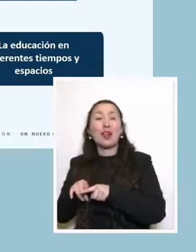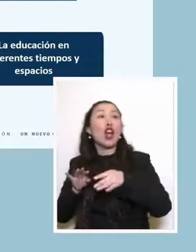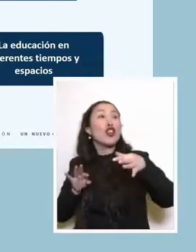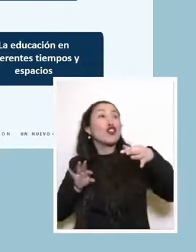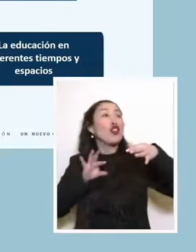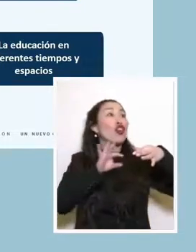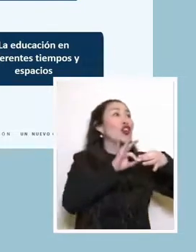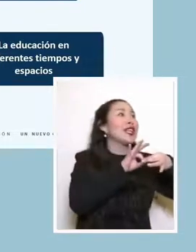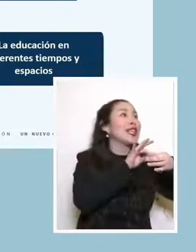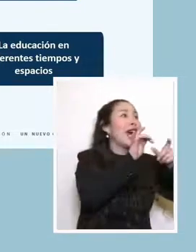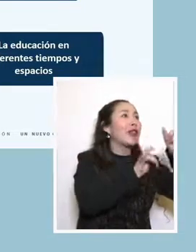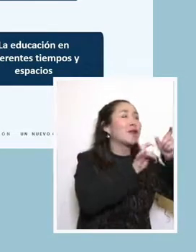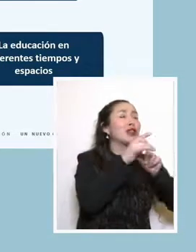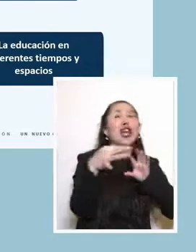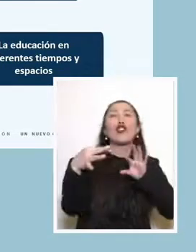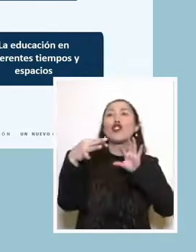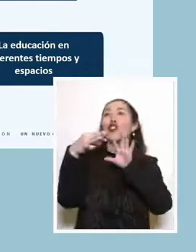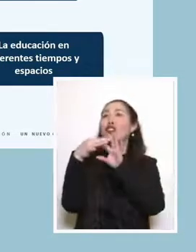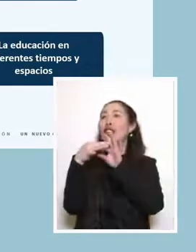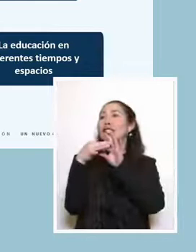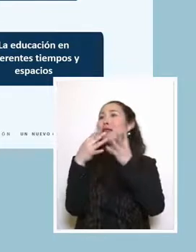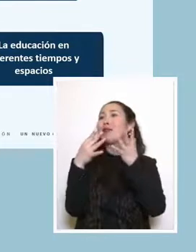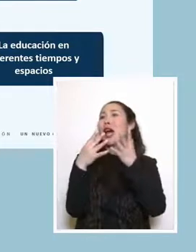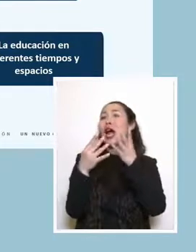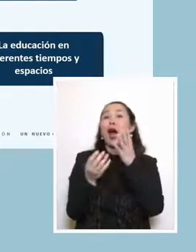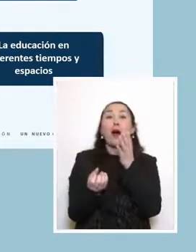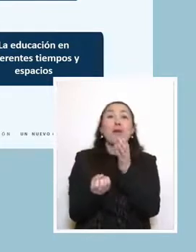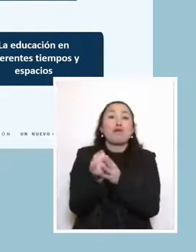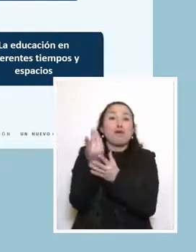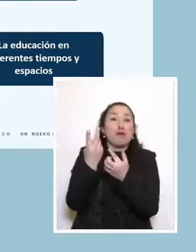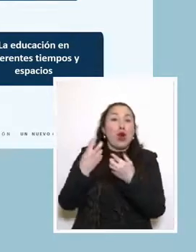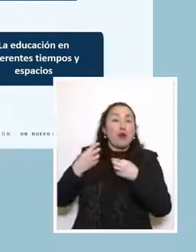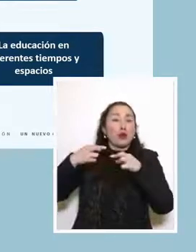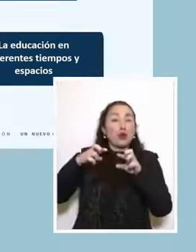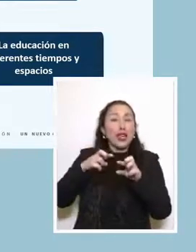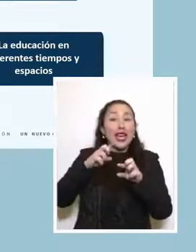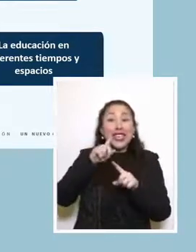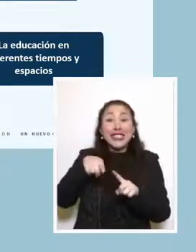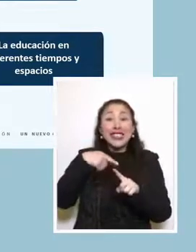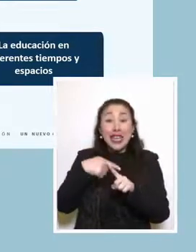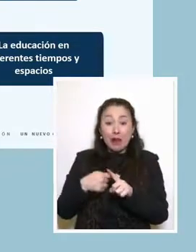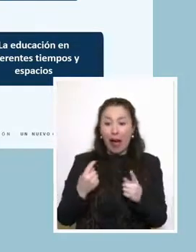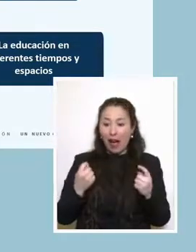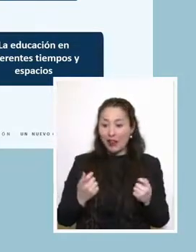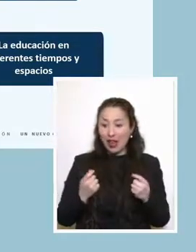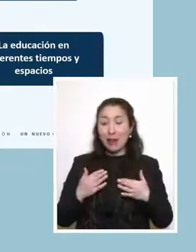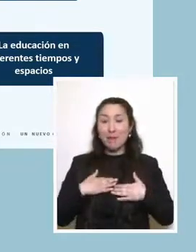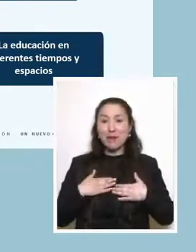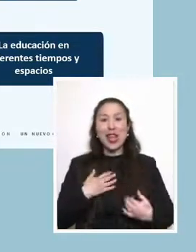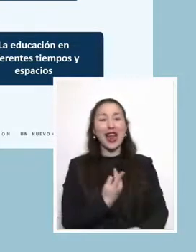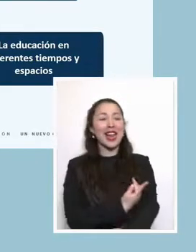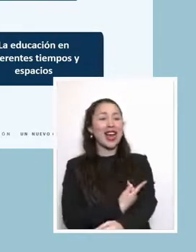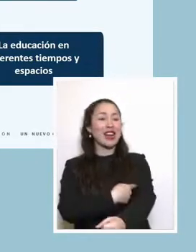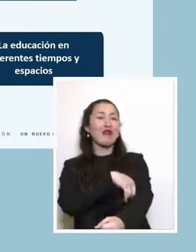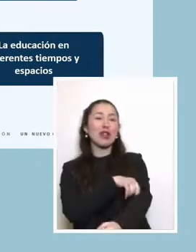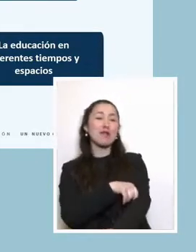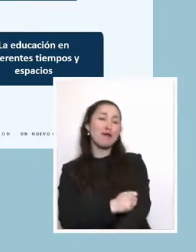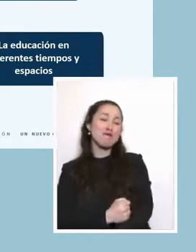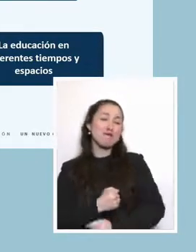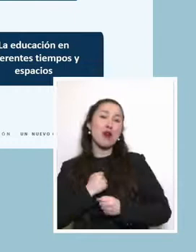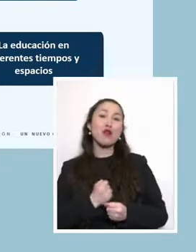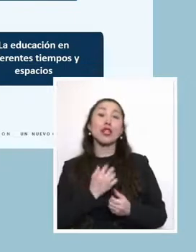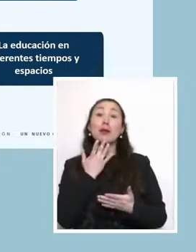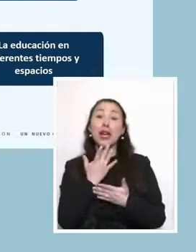demás, nos ofrece nuevas posibilidades y refuerza nuestras capacidades para el diálogo y